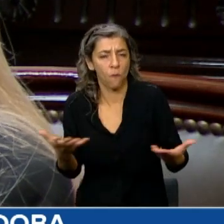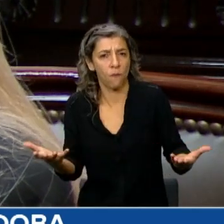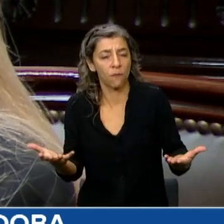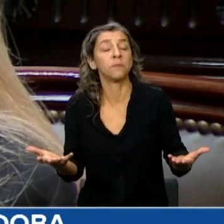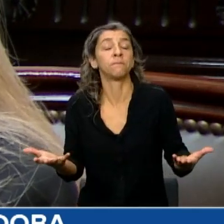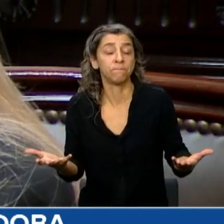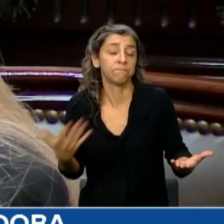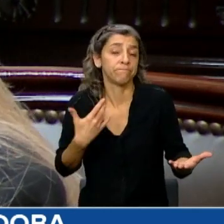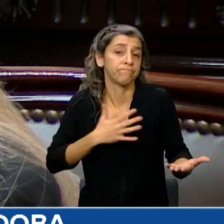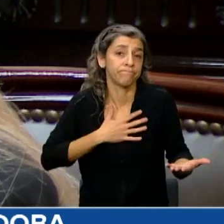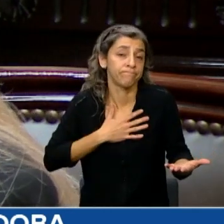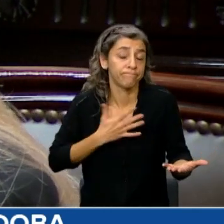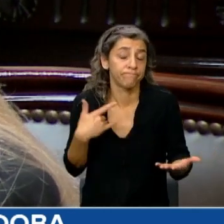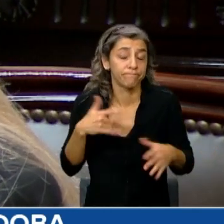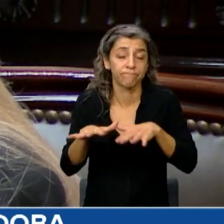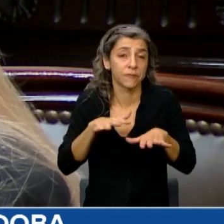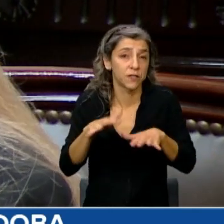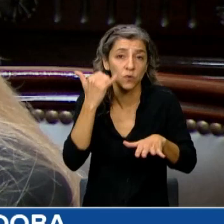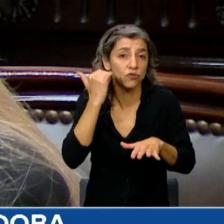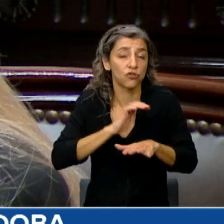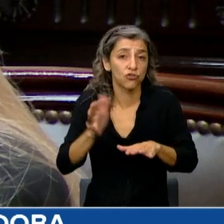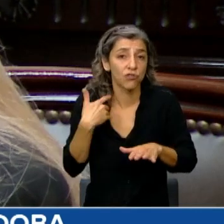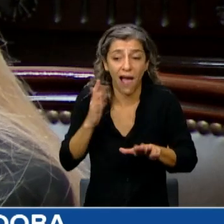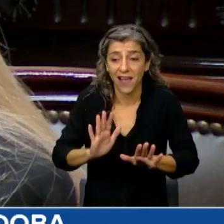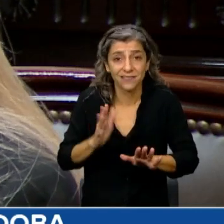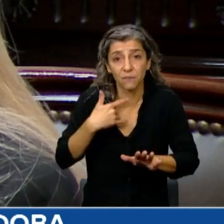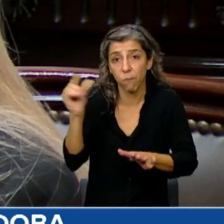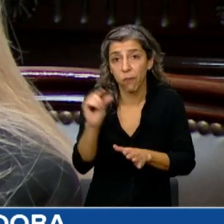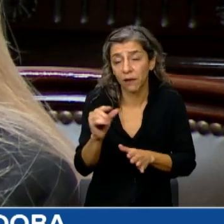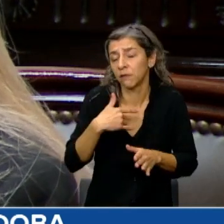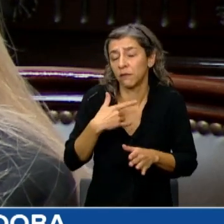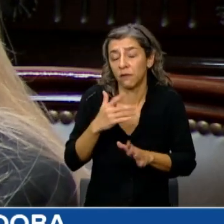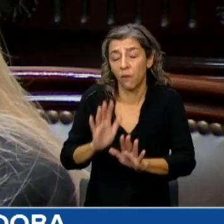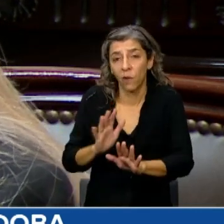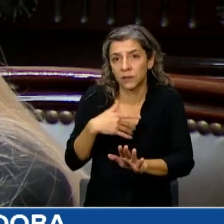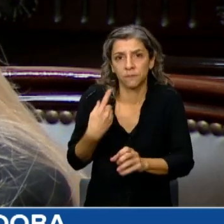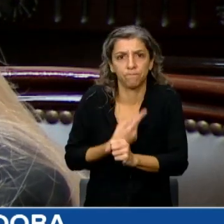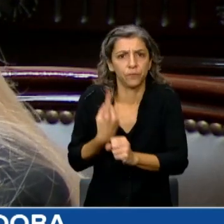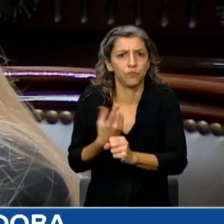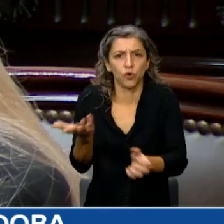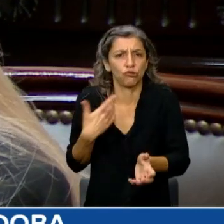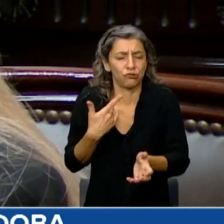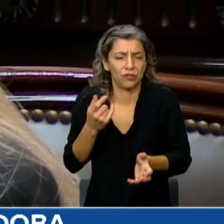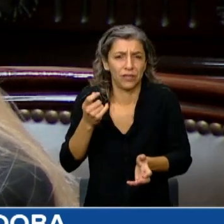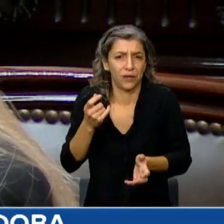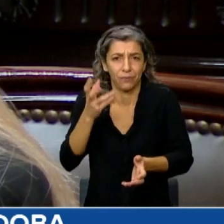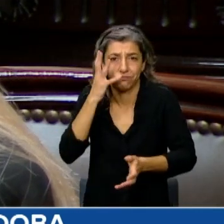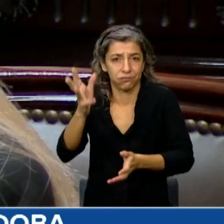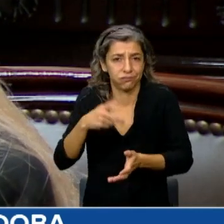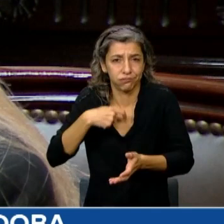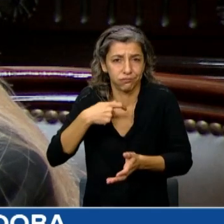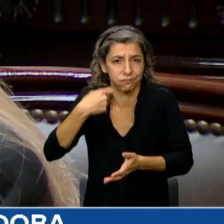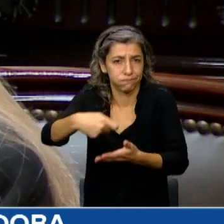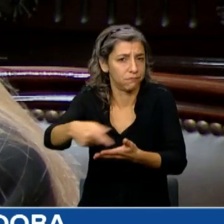pero lamentablemente en las condiciones que estaba ya dada el préstamo se le hacía excesivamente oneroso y de difícil